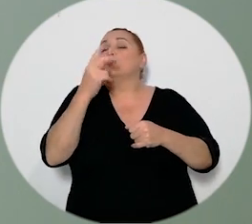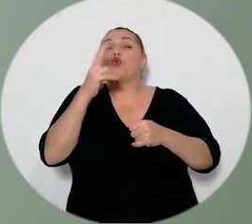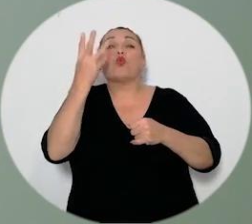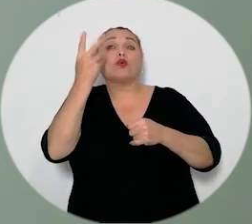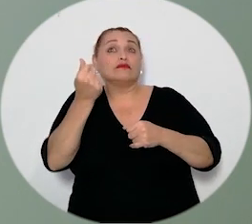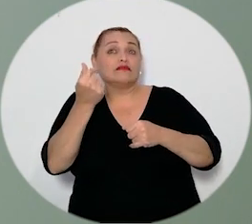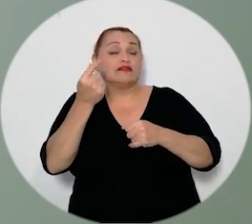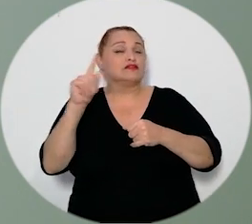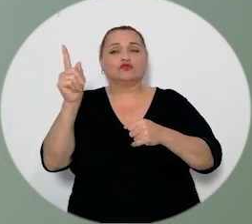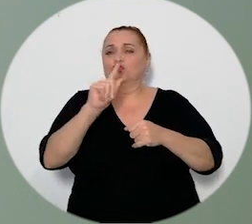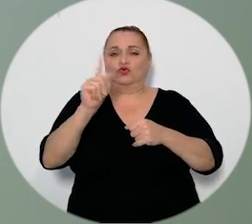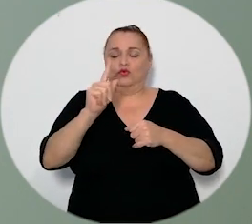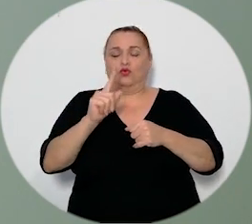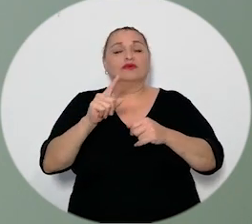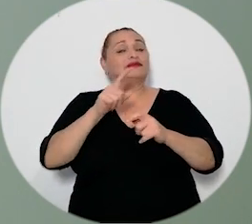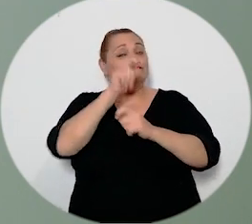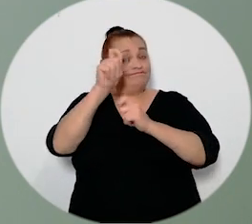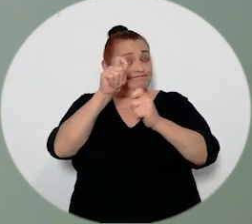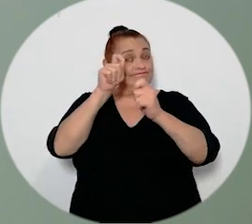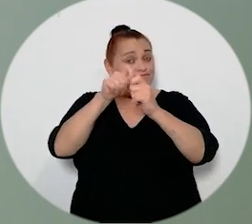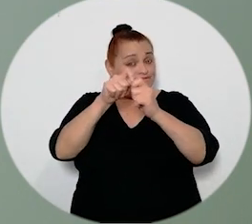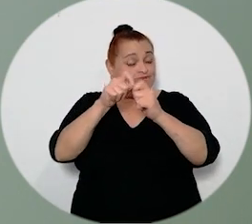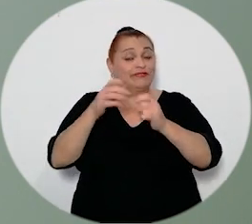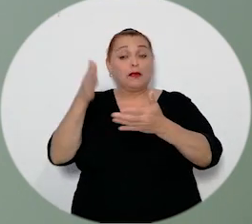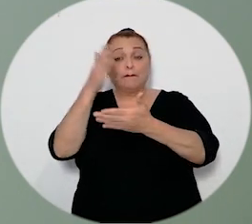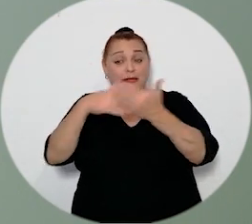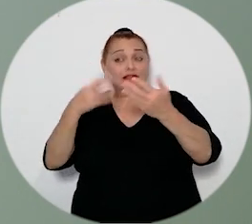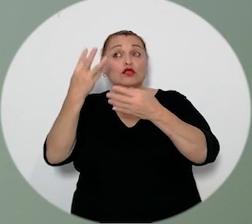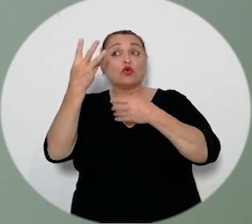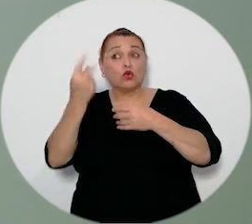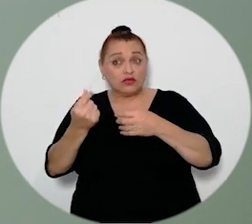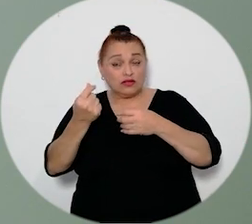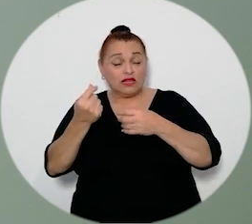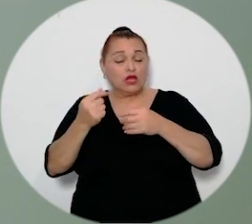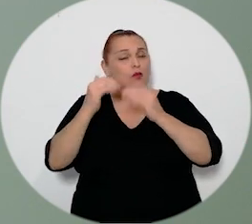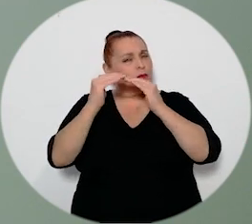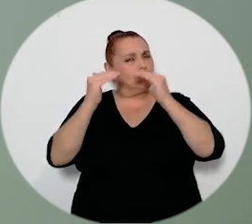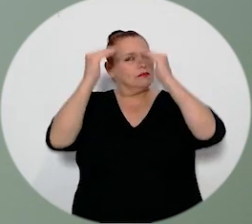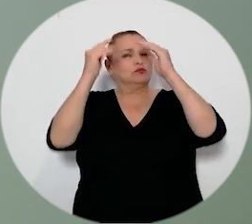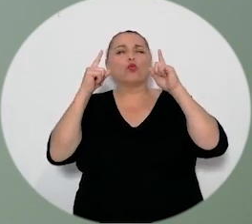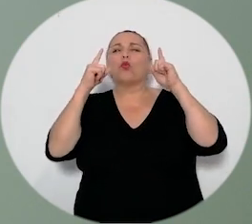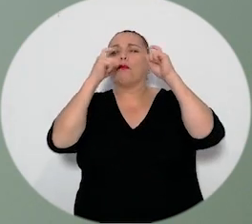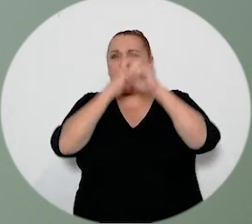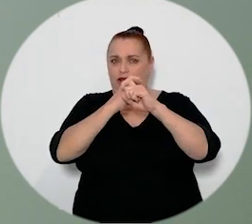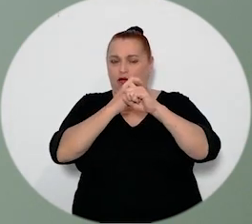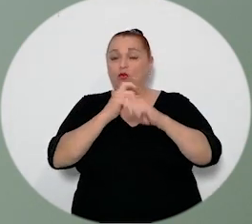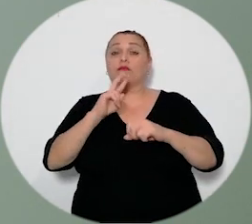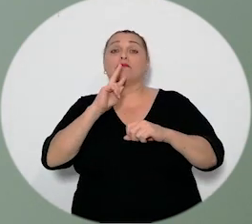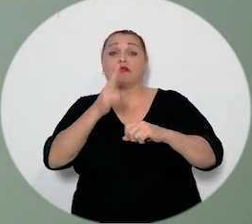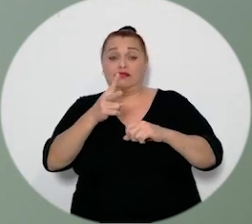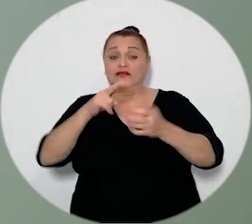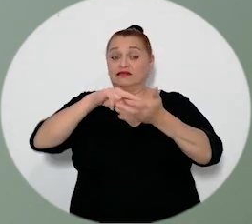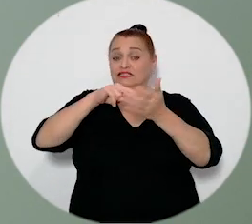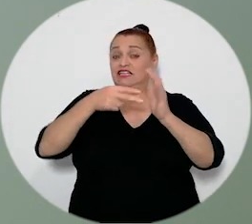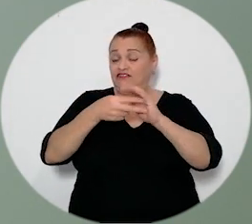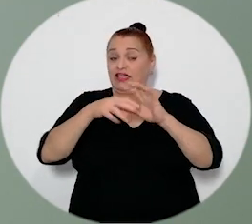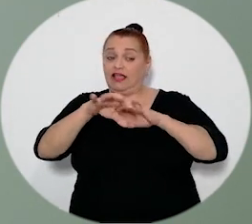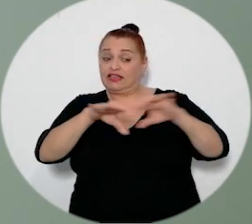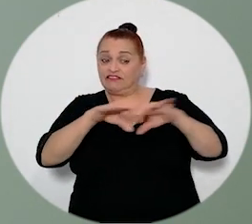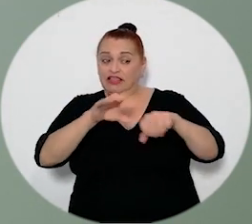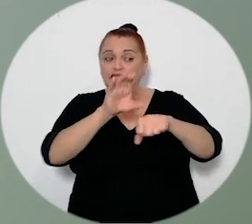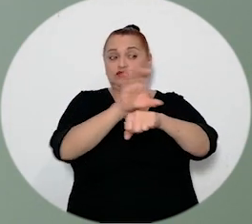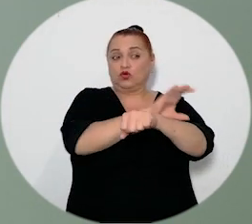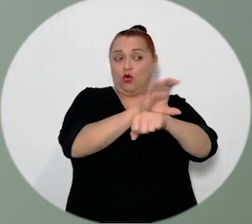una cuantificación. En sí, la fase de escrutinio supone una complejidad mayor, pues aunque ciertamente implica actividades